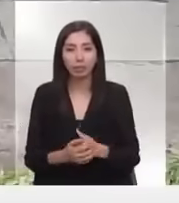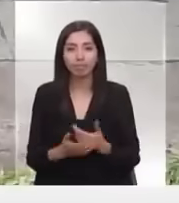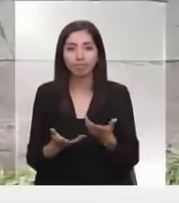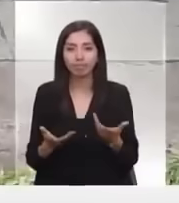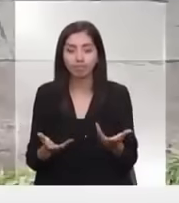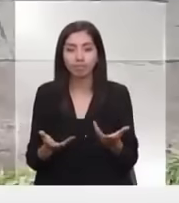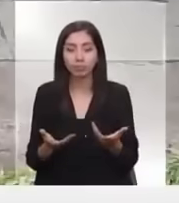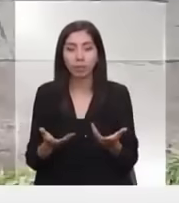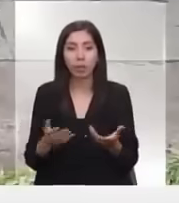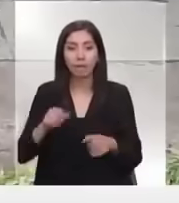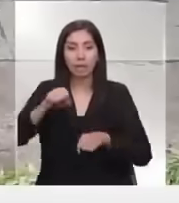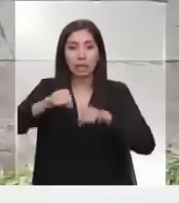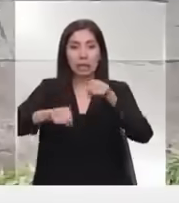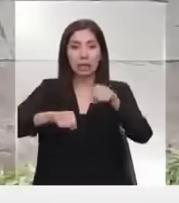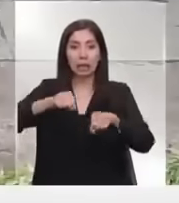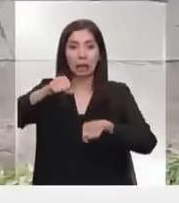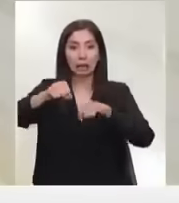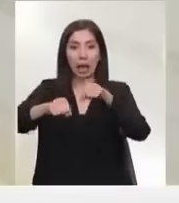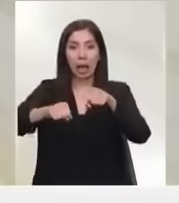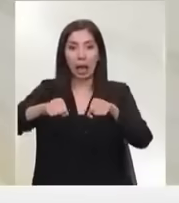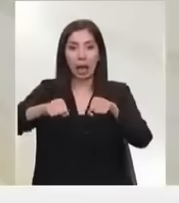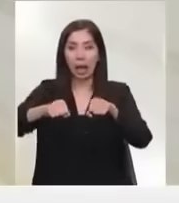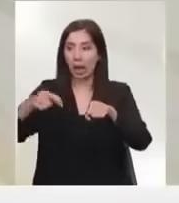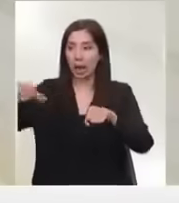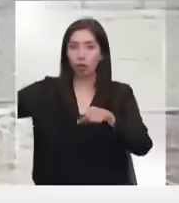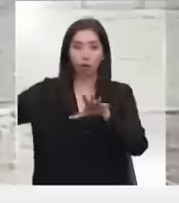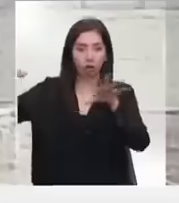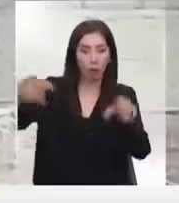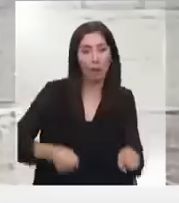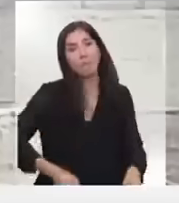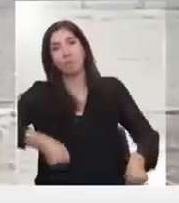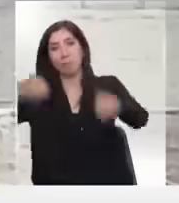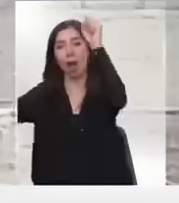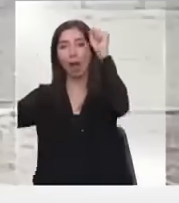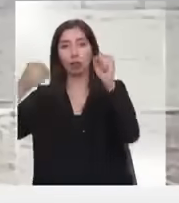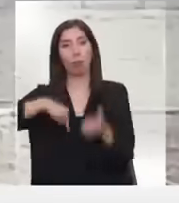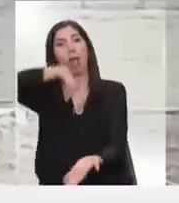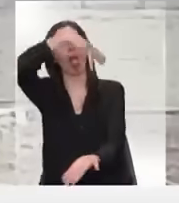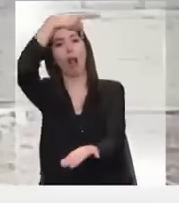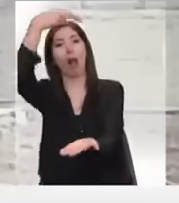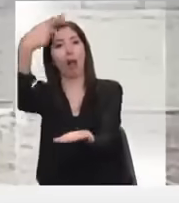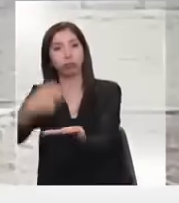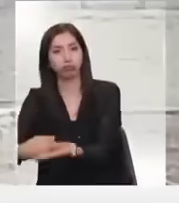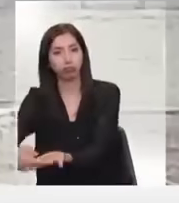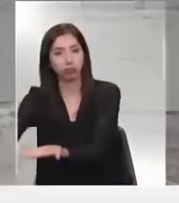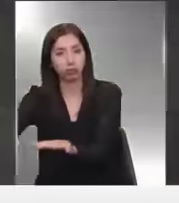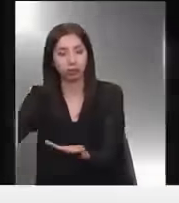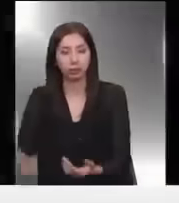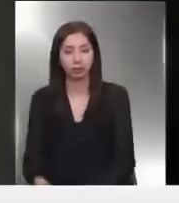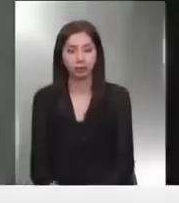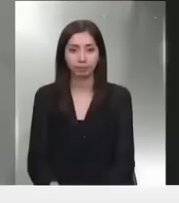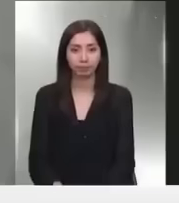Tomaron la bici, la levantaron y me arrastraron.